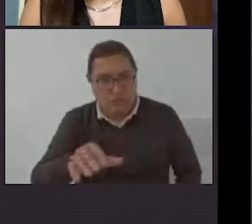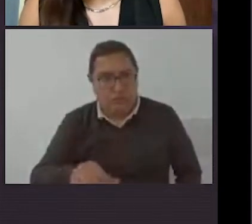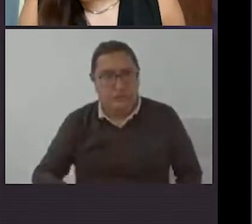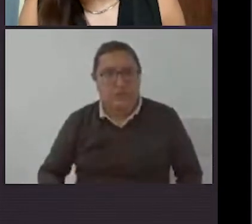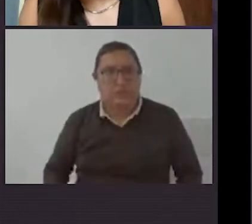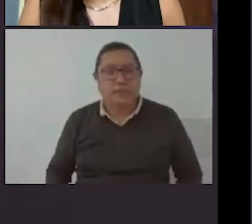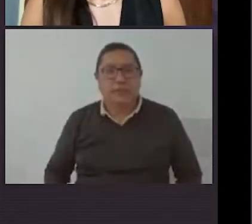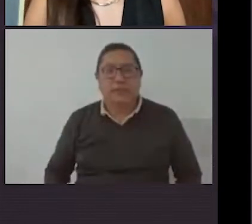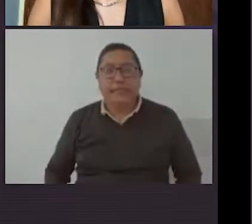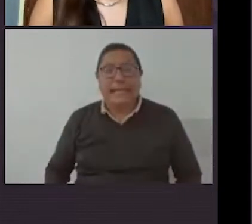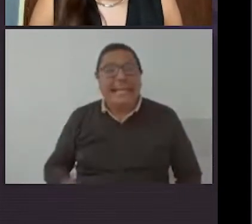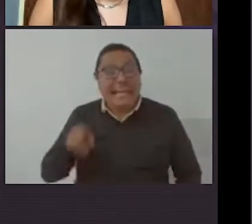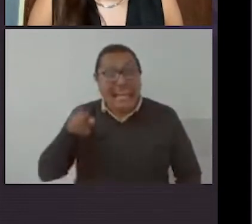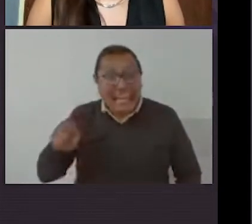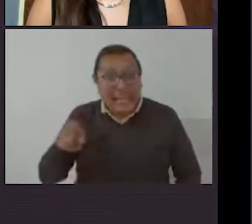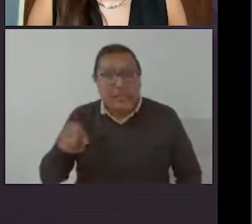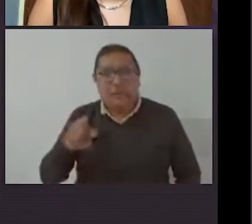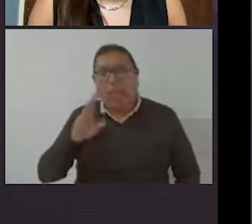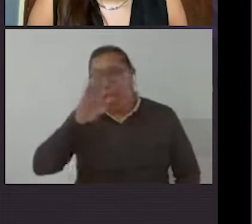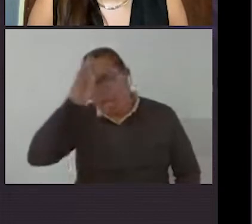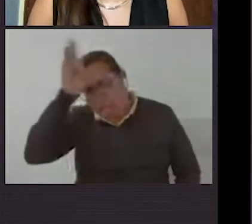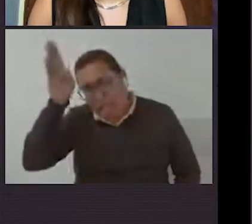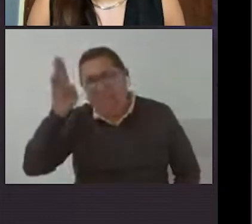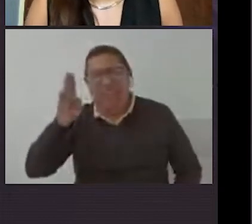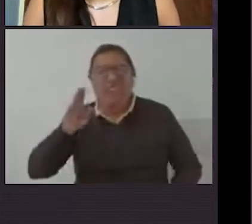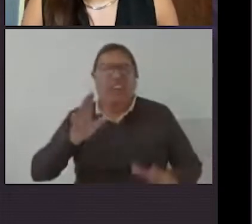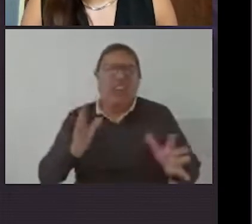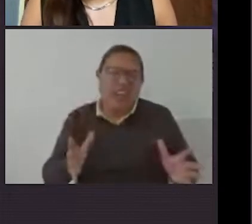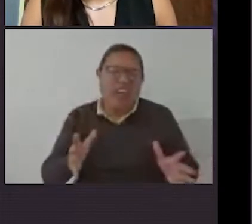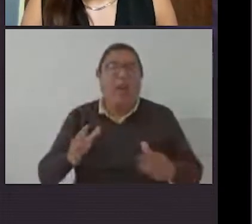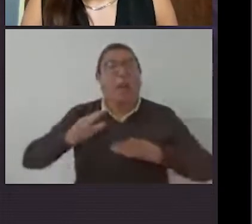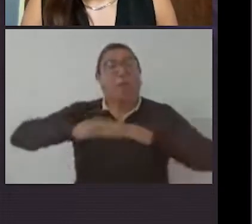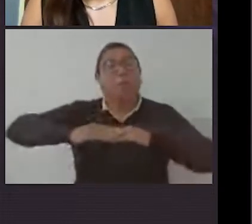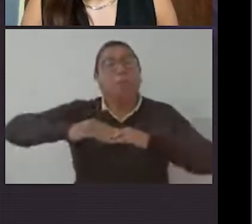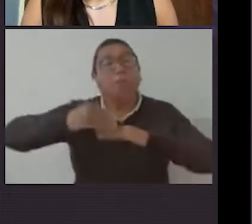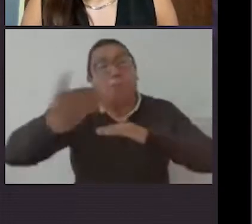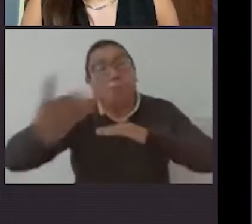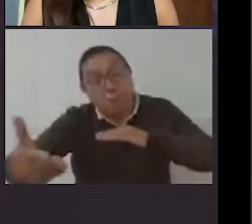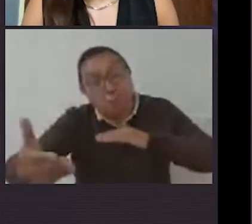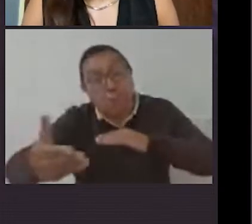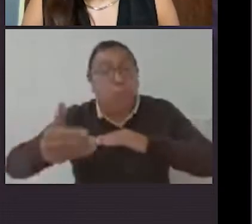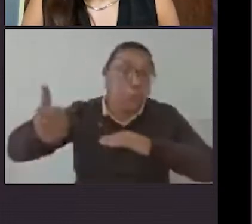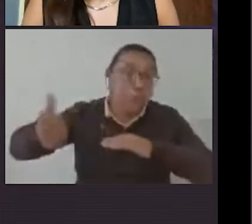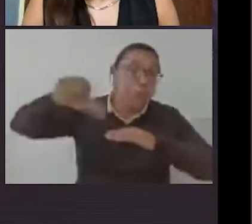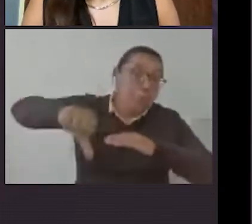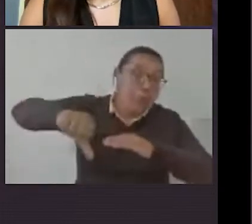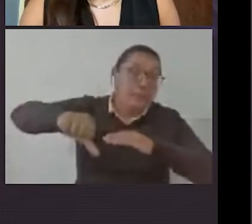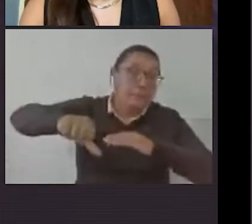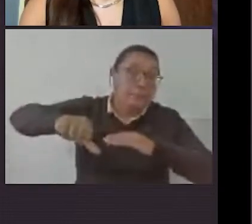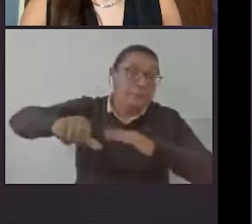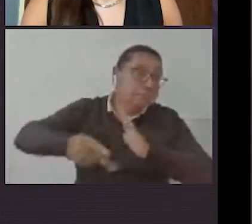Y esos hábitos son los que generan tus resultados o estilo de vida. ¿Cómo ven?